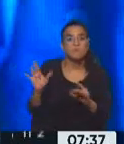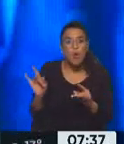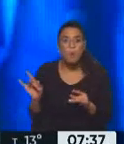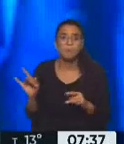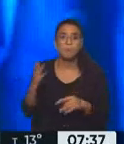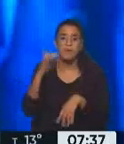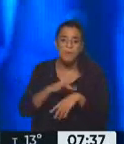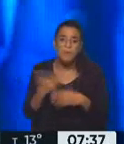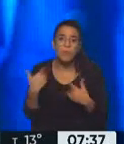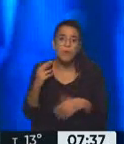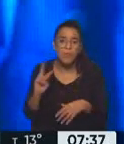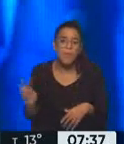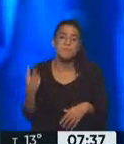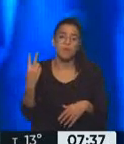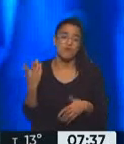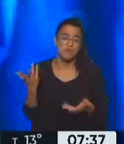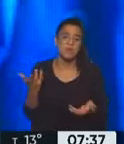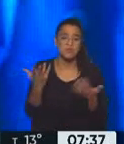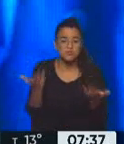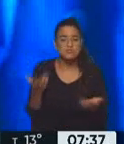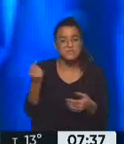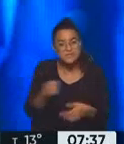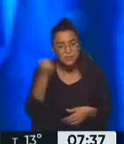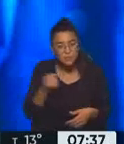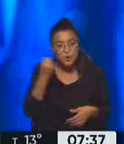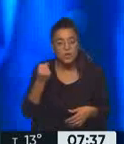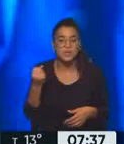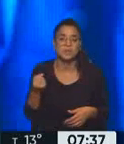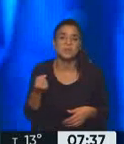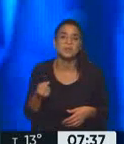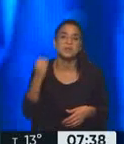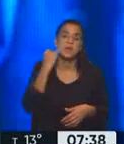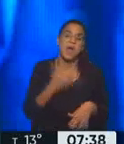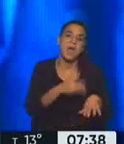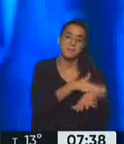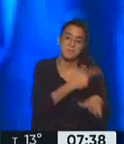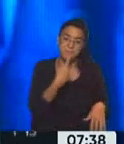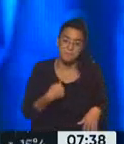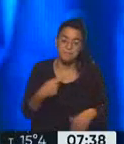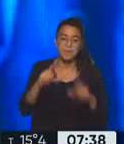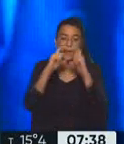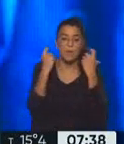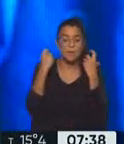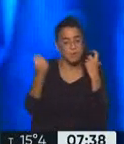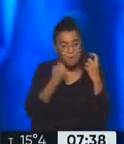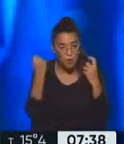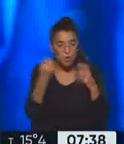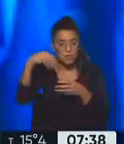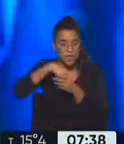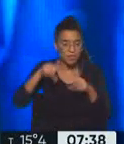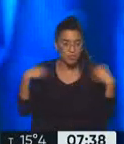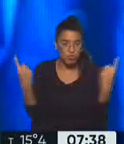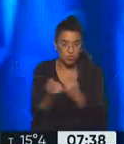perder la vida prematuramente entonces es importante y ya que me preguntabas te digo el barbijo es clave en los interiores